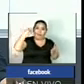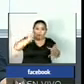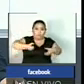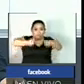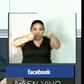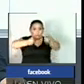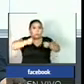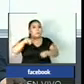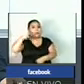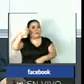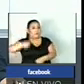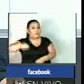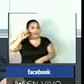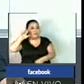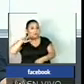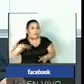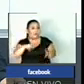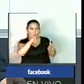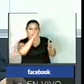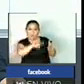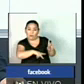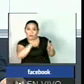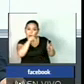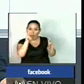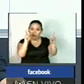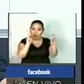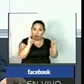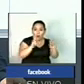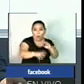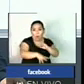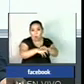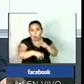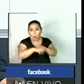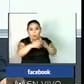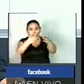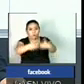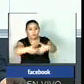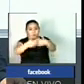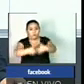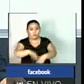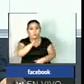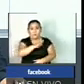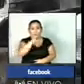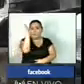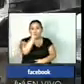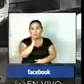tres meses en el marco del escándalo de corrupción de la constructora brasileña Odebrecht